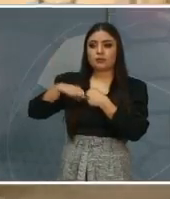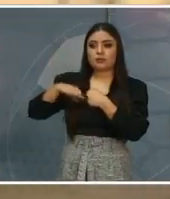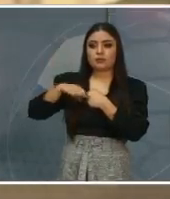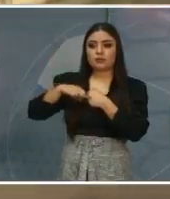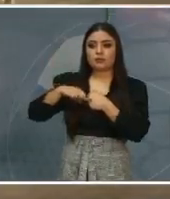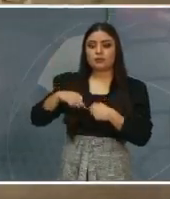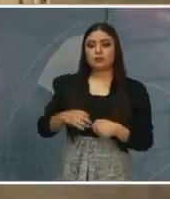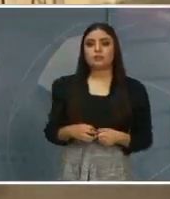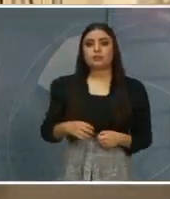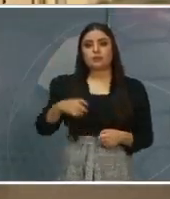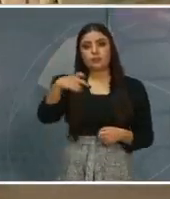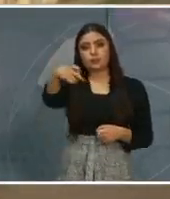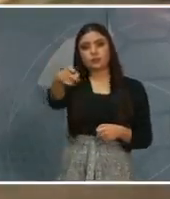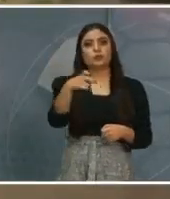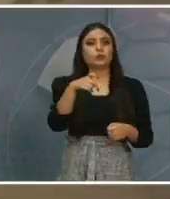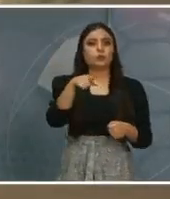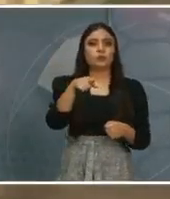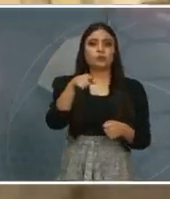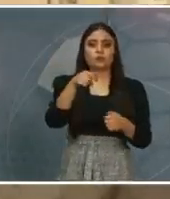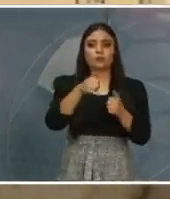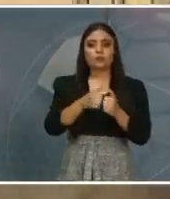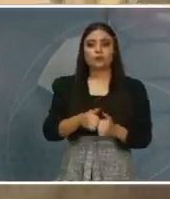que se encuentra justamente en esta intersección, Ángel.